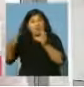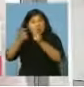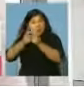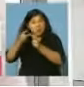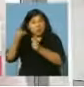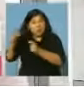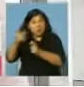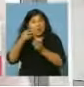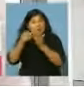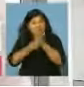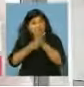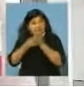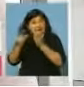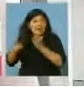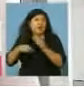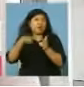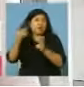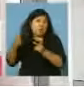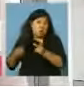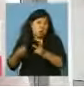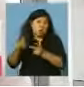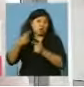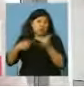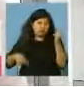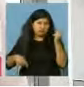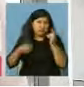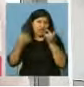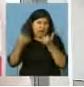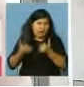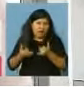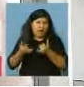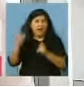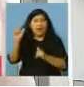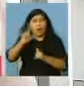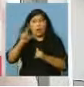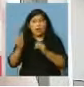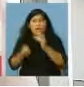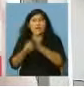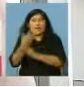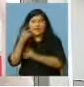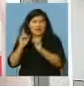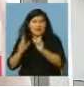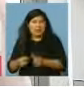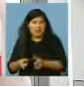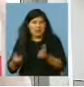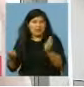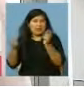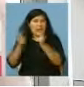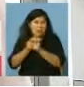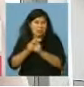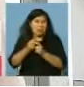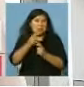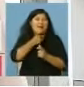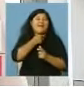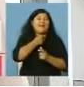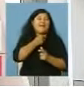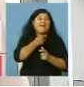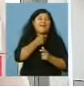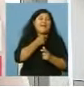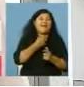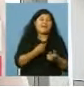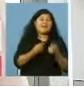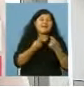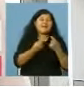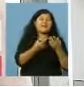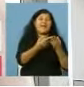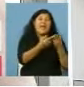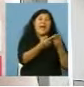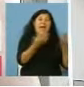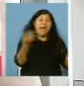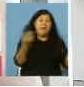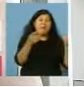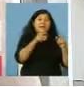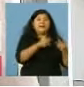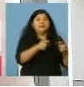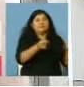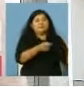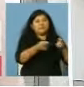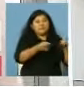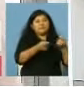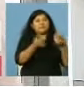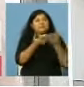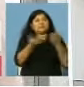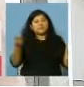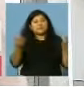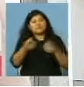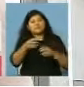hemos convenido poder generar aperturas comerciales y de gastronómicos también, junto con el COE municipal también